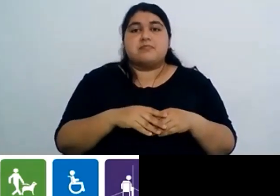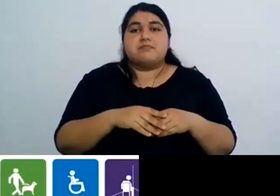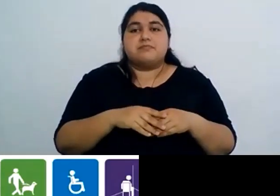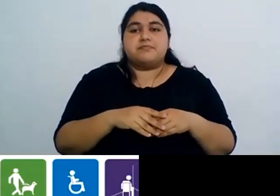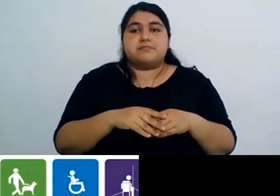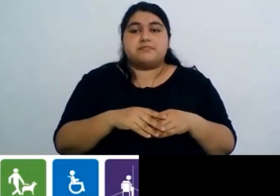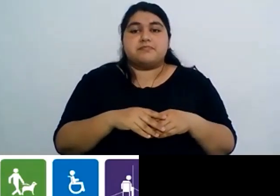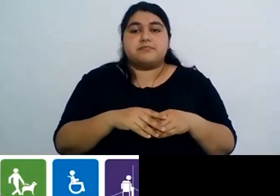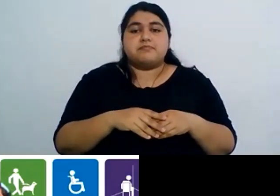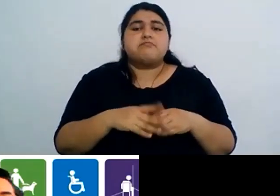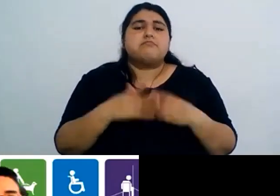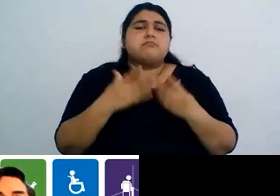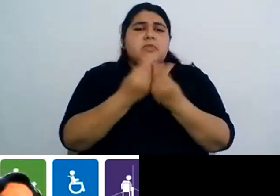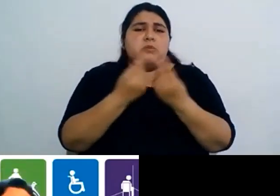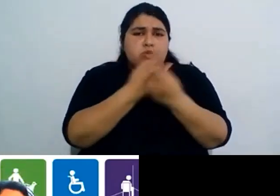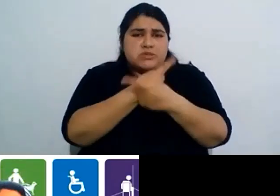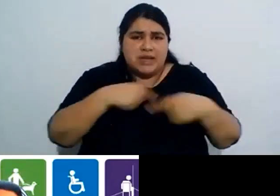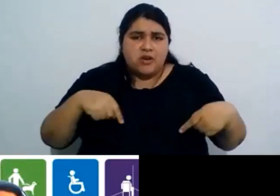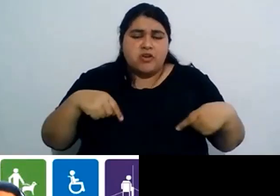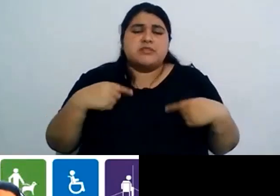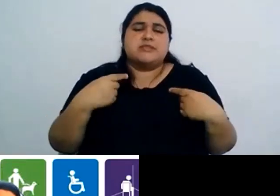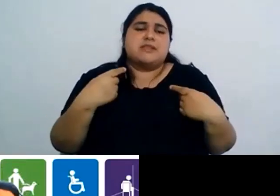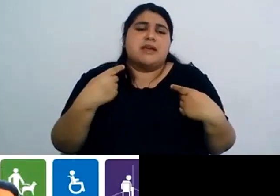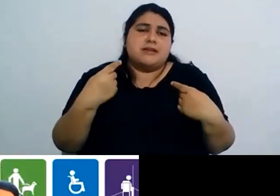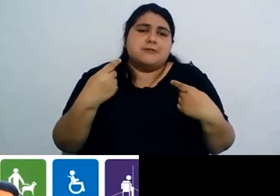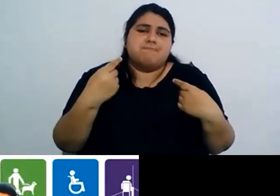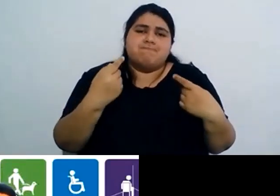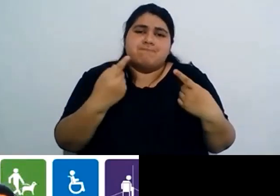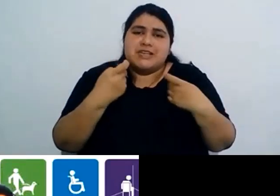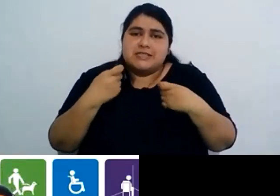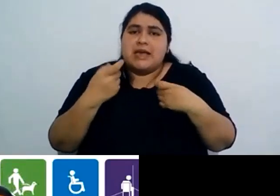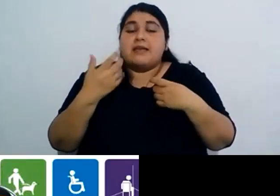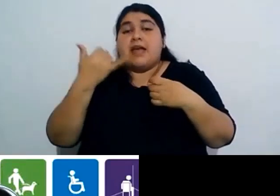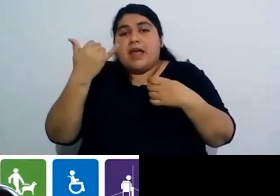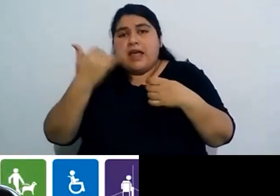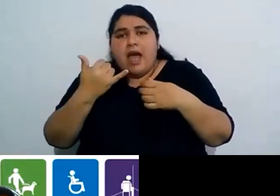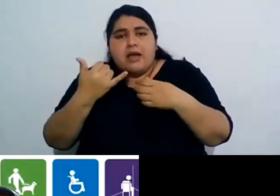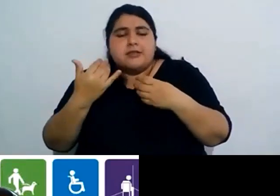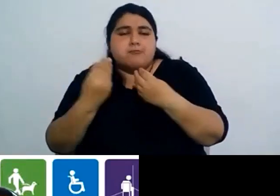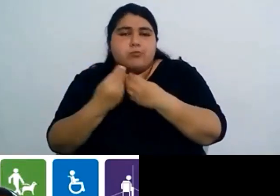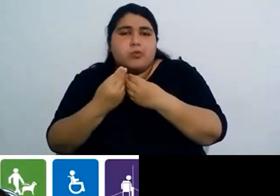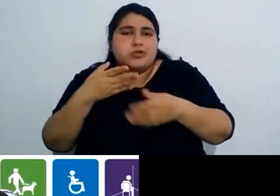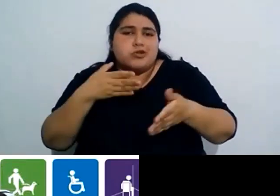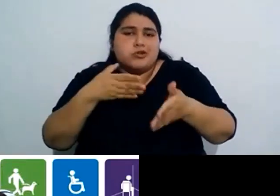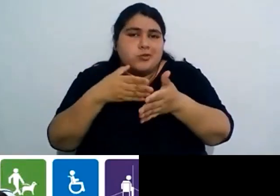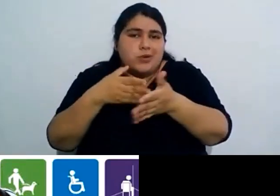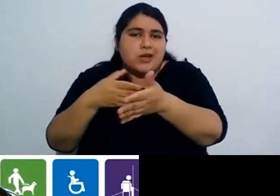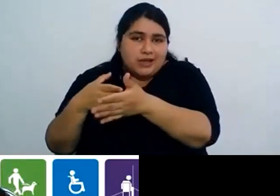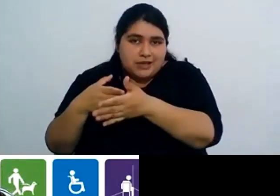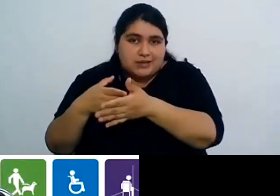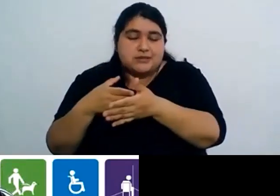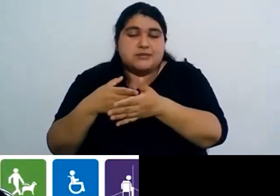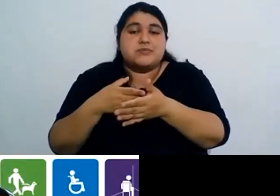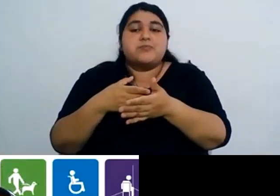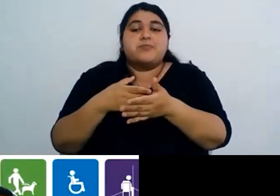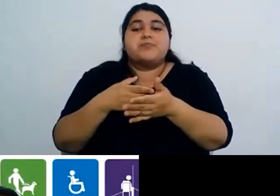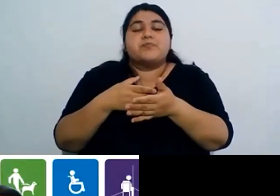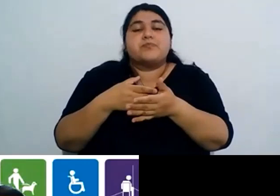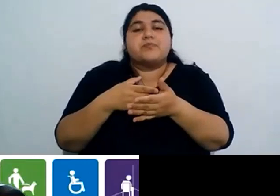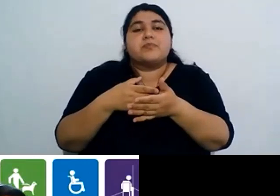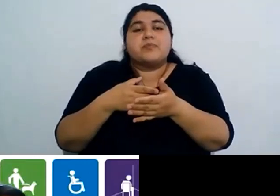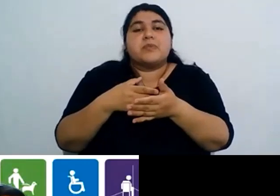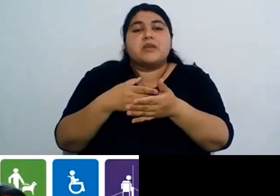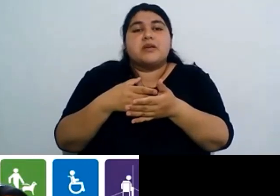son muchas necesidades y muchos casos, muchas barreras. Entonces, se trata de poder implementar